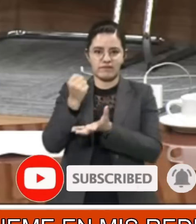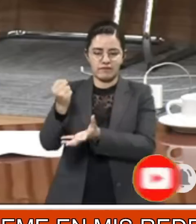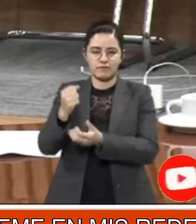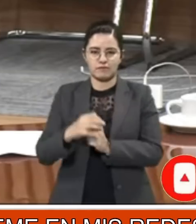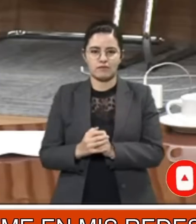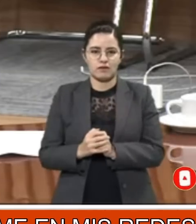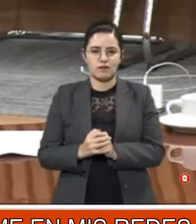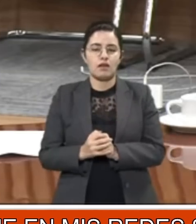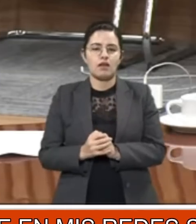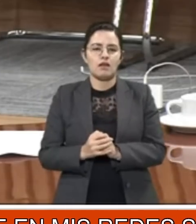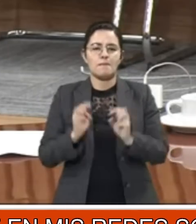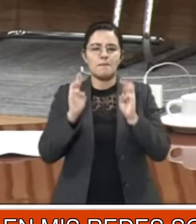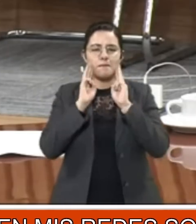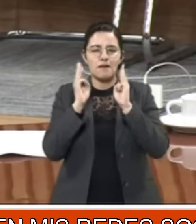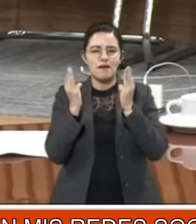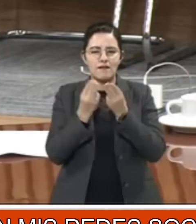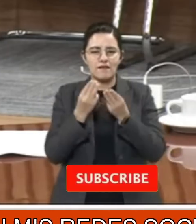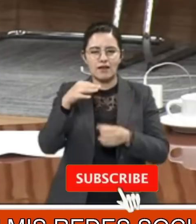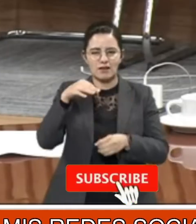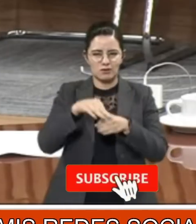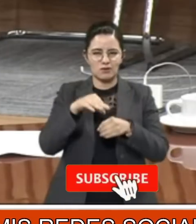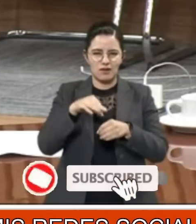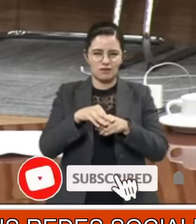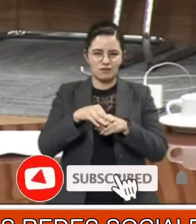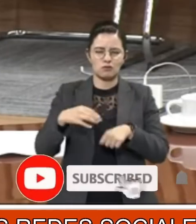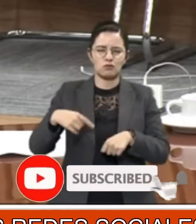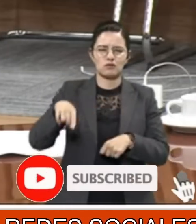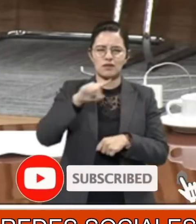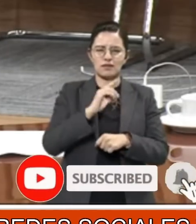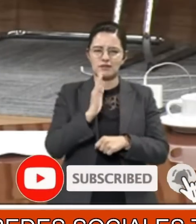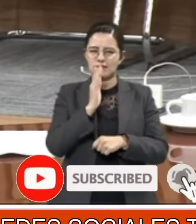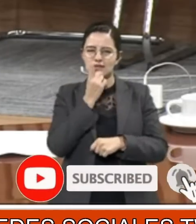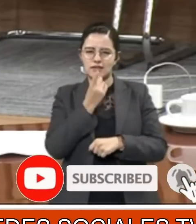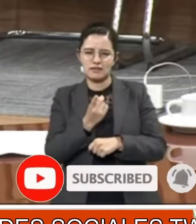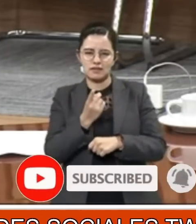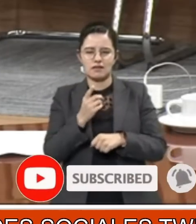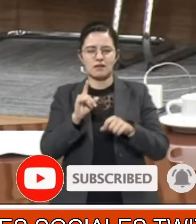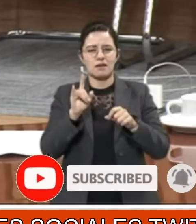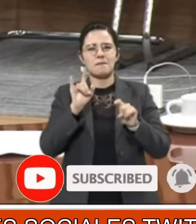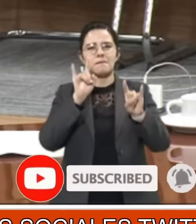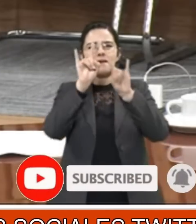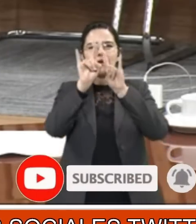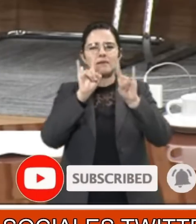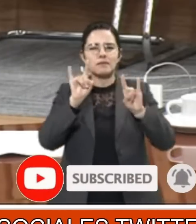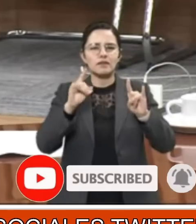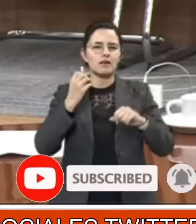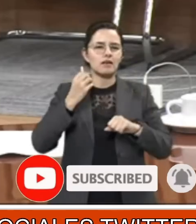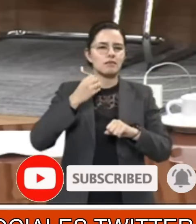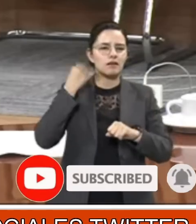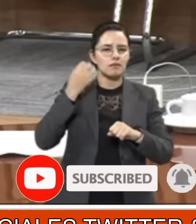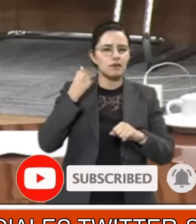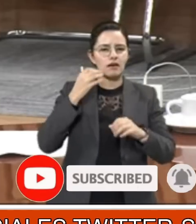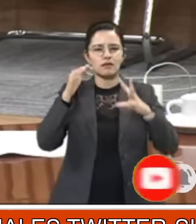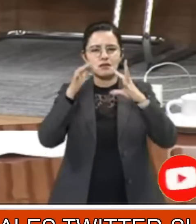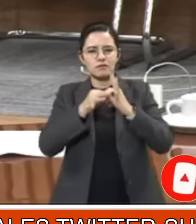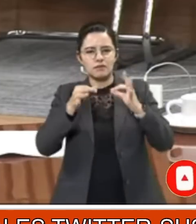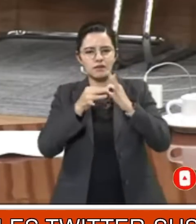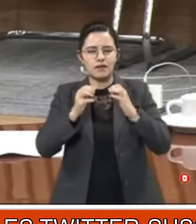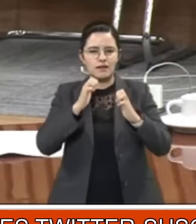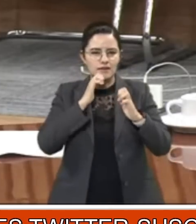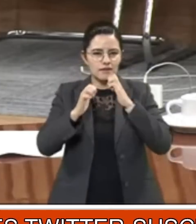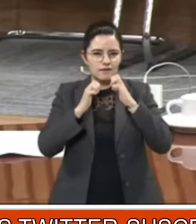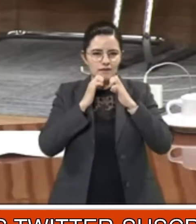llevar Lorenzo Córdoba y los más de 7 millones de pesos de Ciro Murayama. En total, del INE, de las arcas del INE van